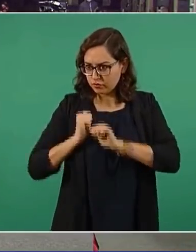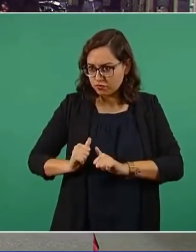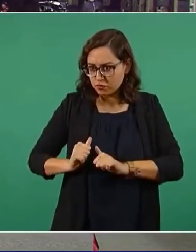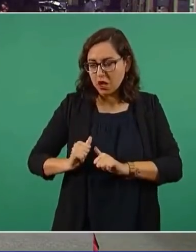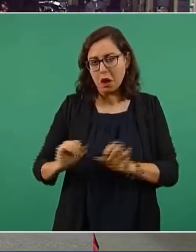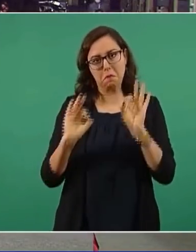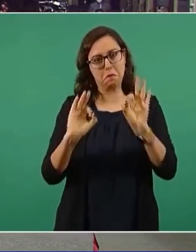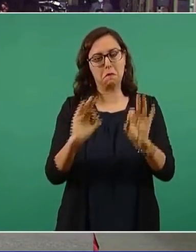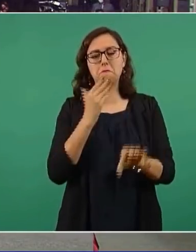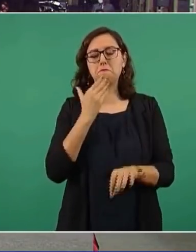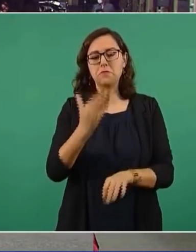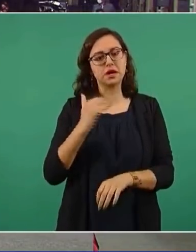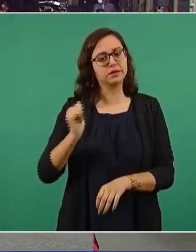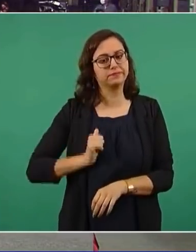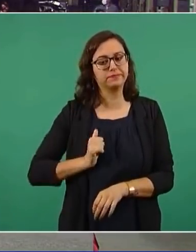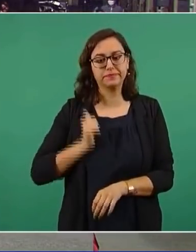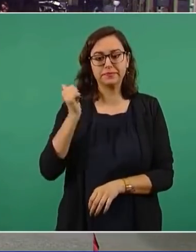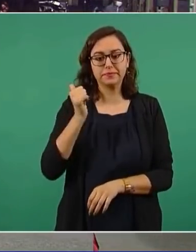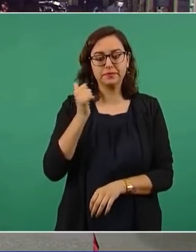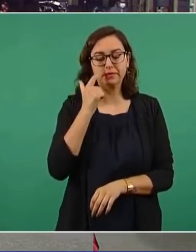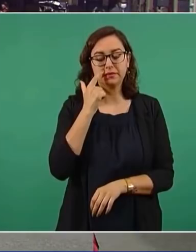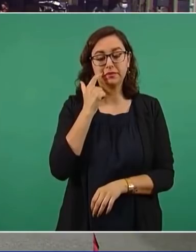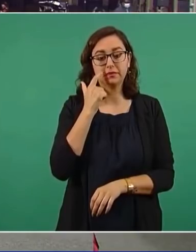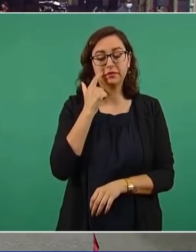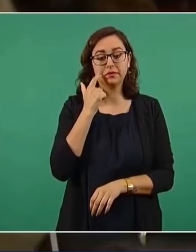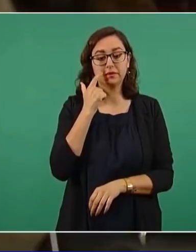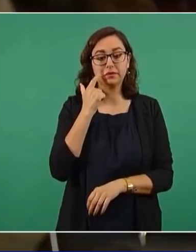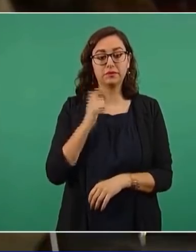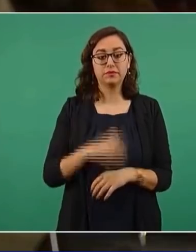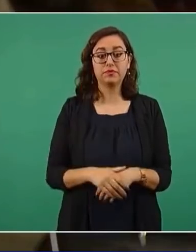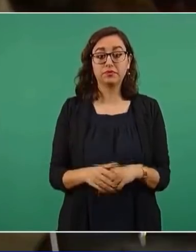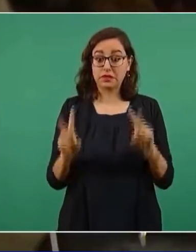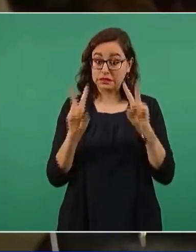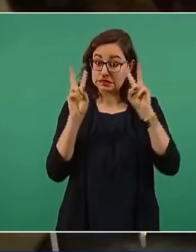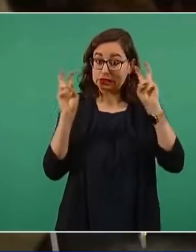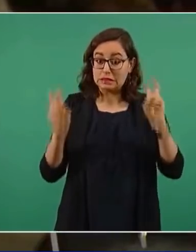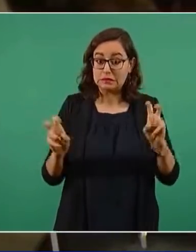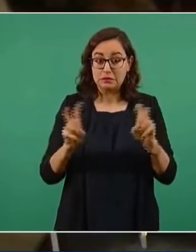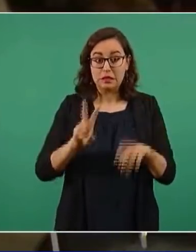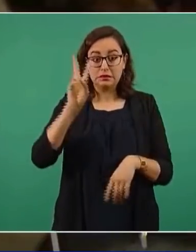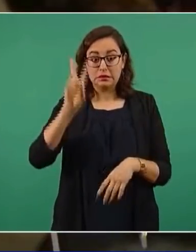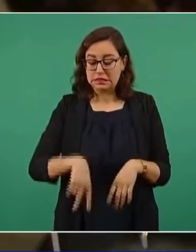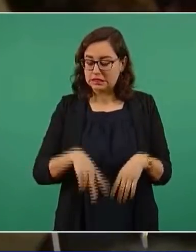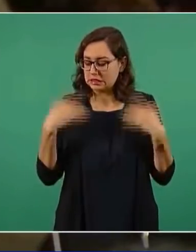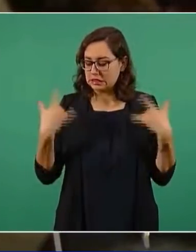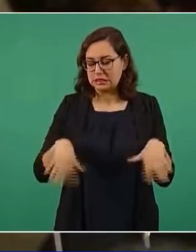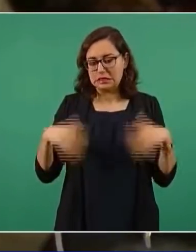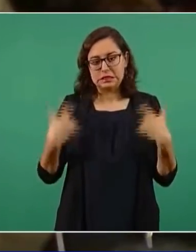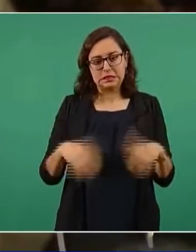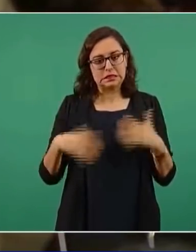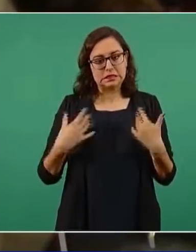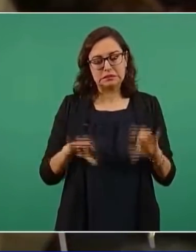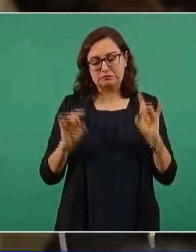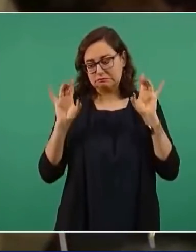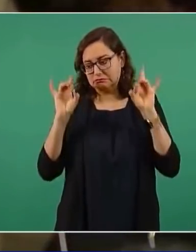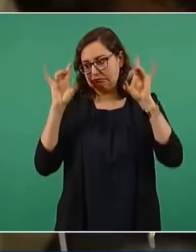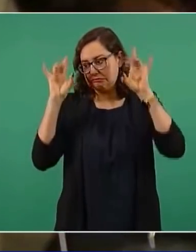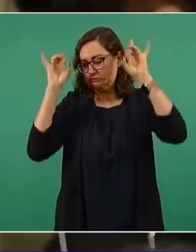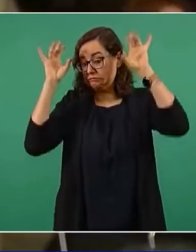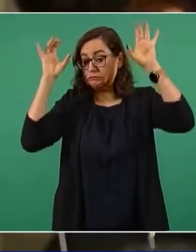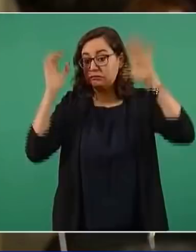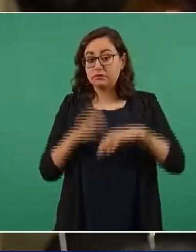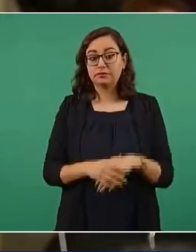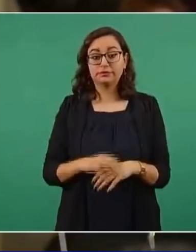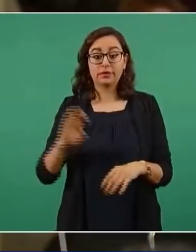sector. Es un tema muy delicado y truculento. Yo lo investigué en el sexenio pasado y